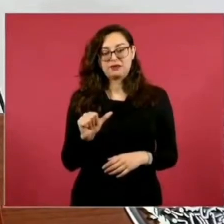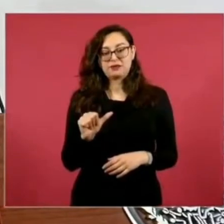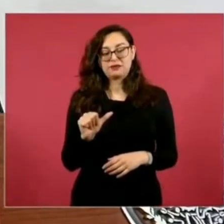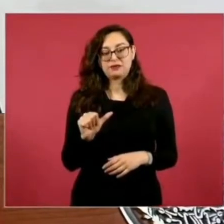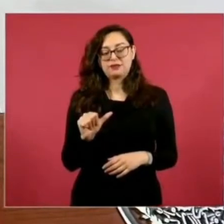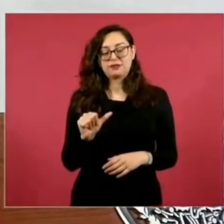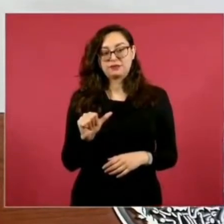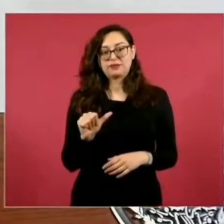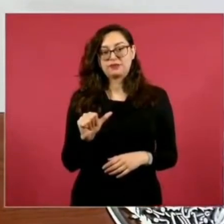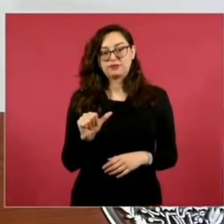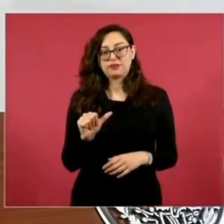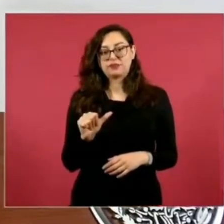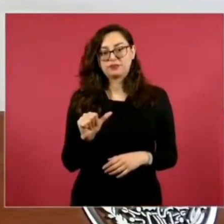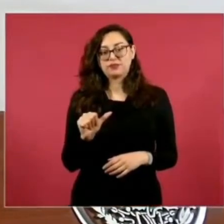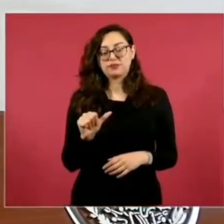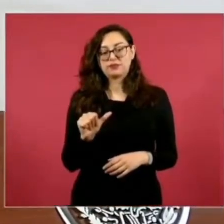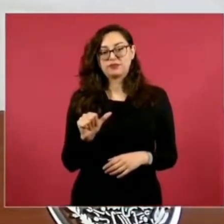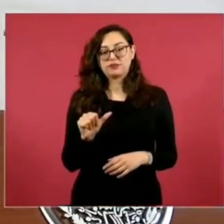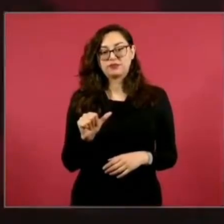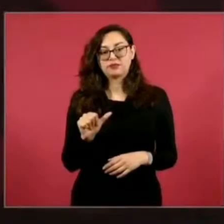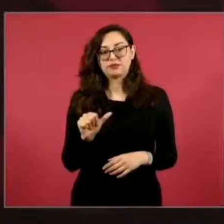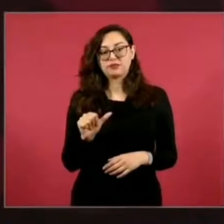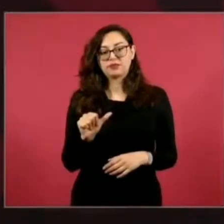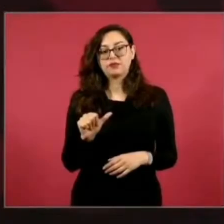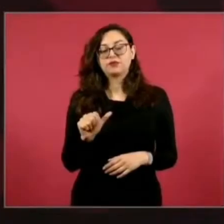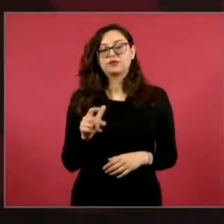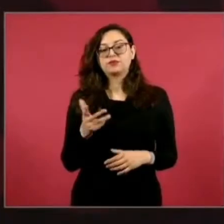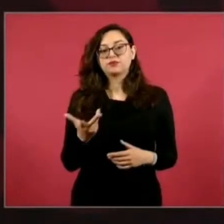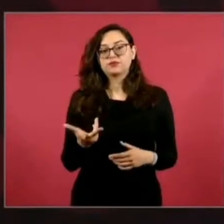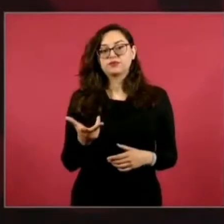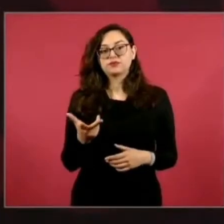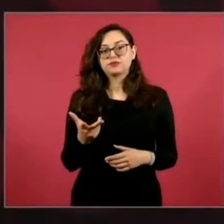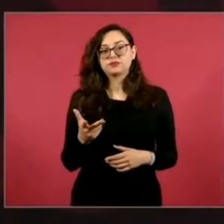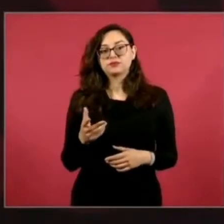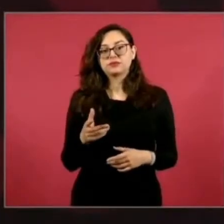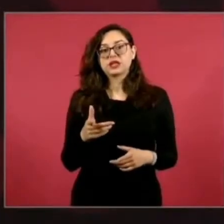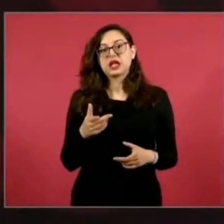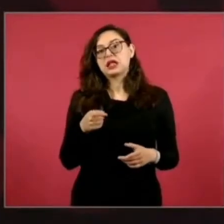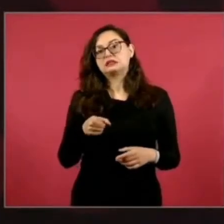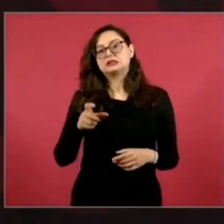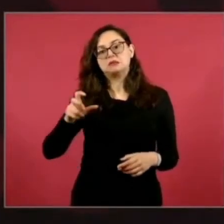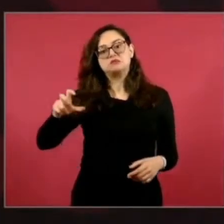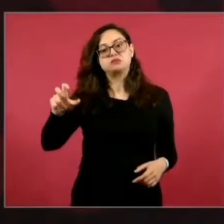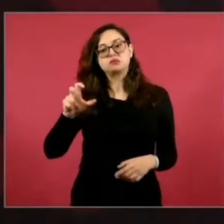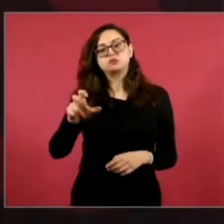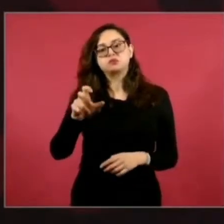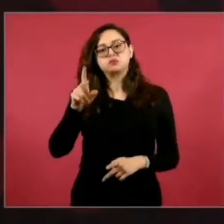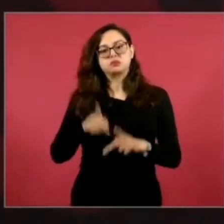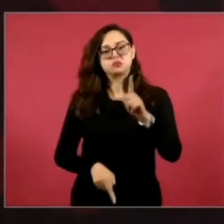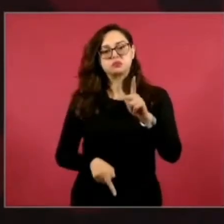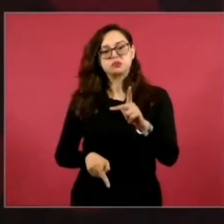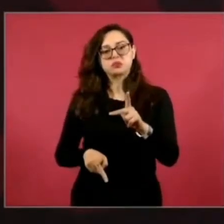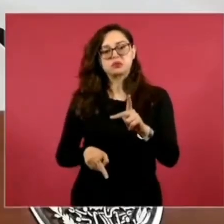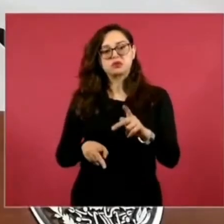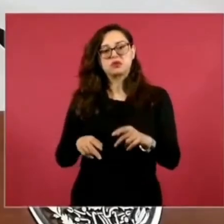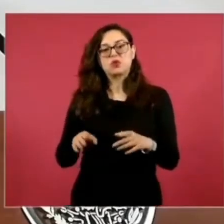Tenía una pichada que se conoce como recta cortada, que venía